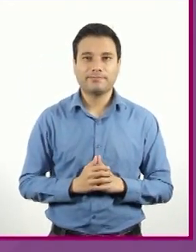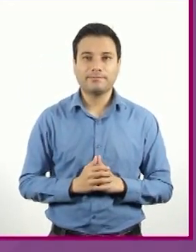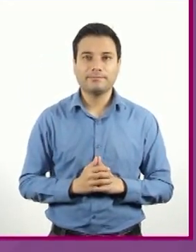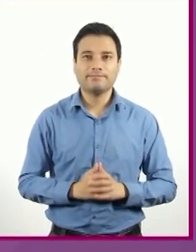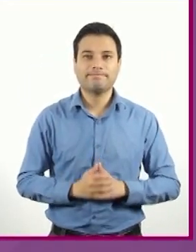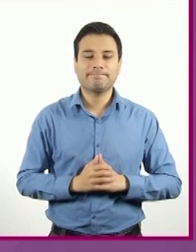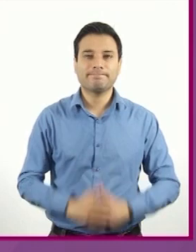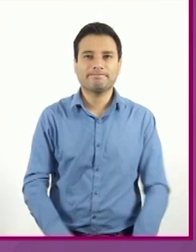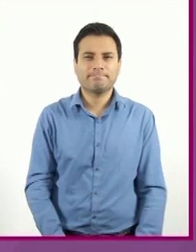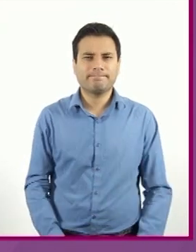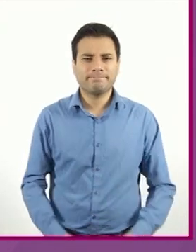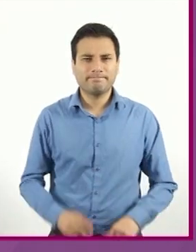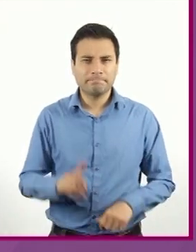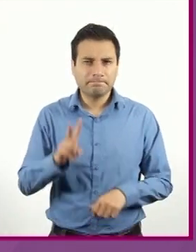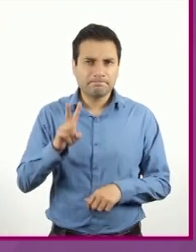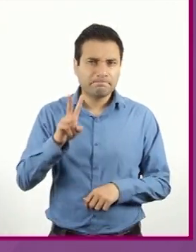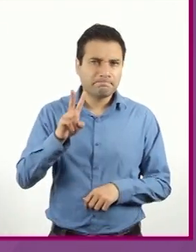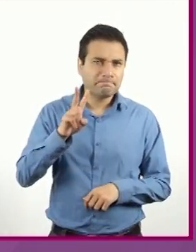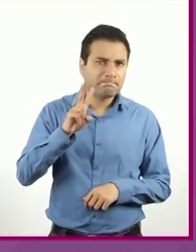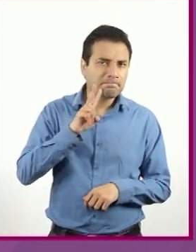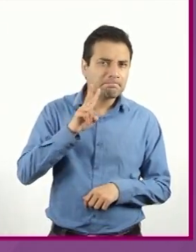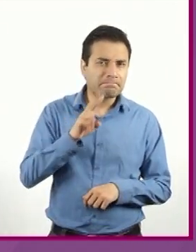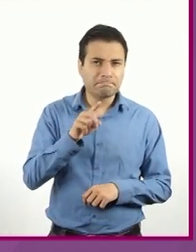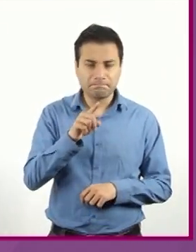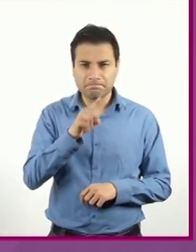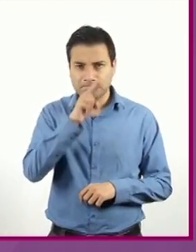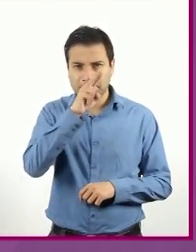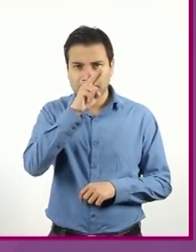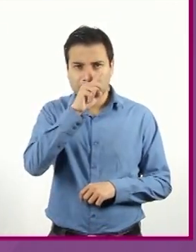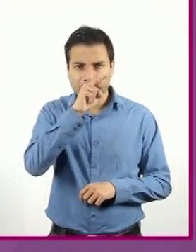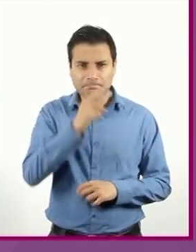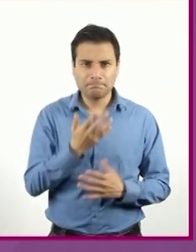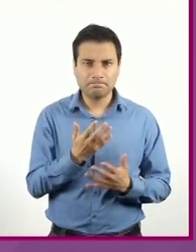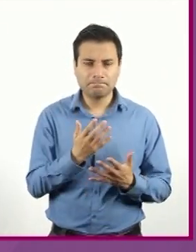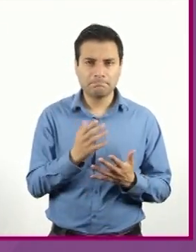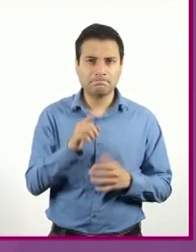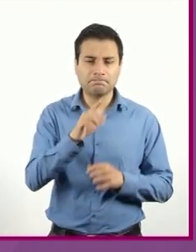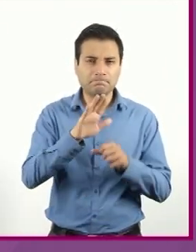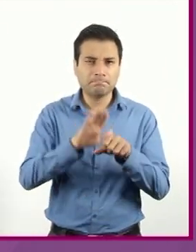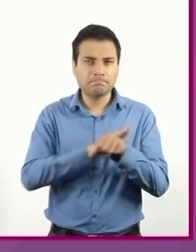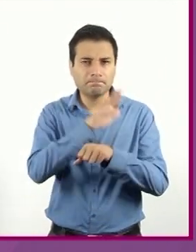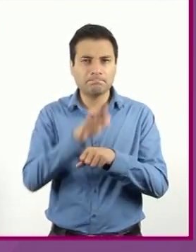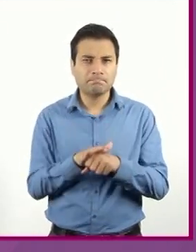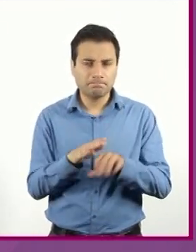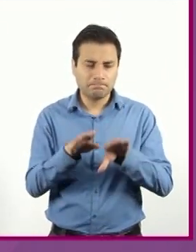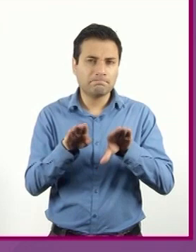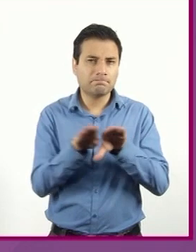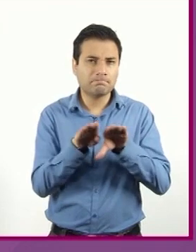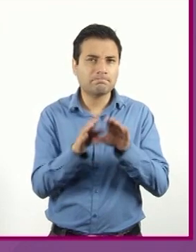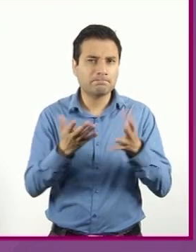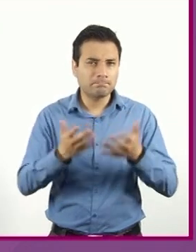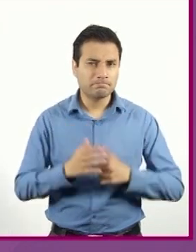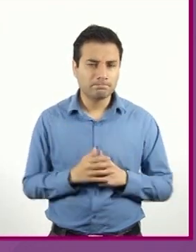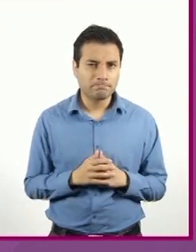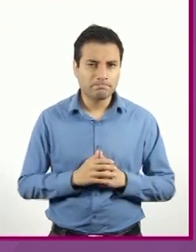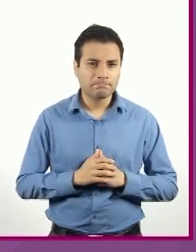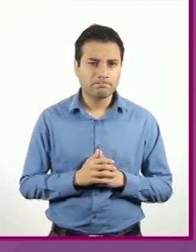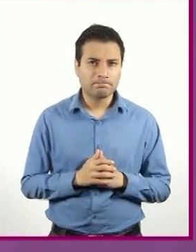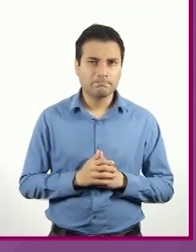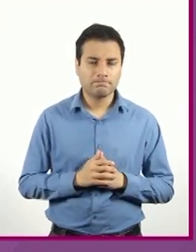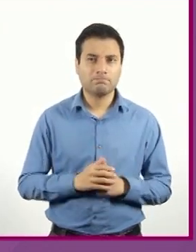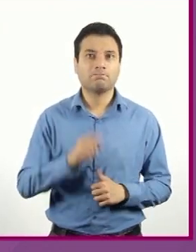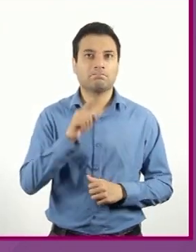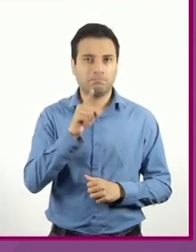¿Qué te pasa, Valeria? Te noto preocupada. ¿Cómo te fue con tus calificaciones este trimestre? Eres